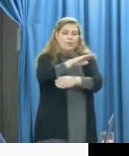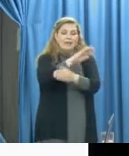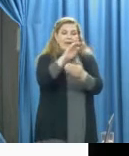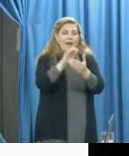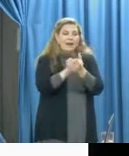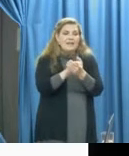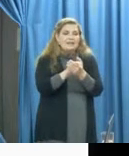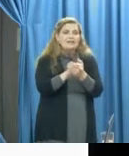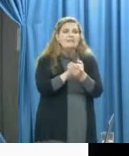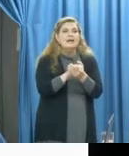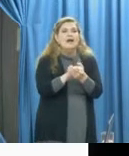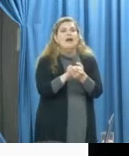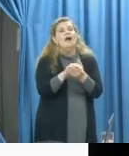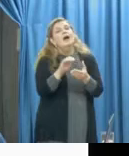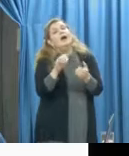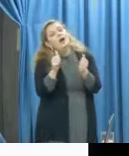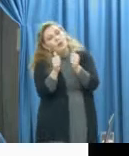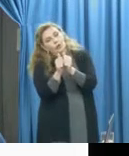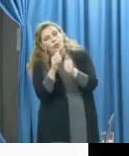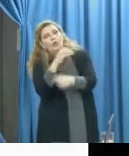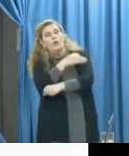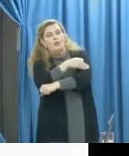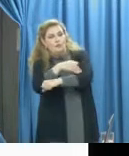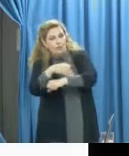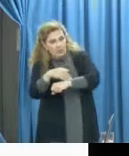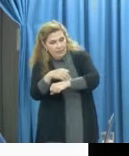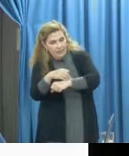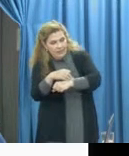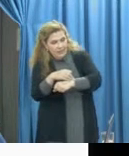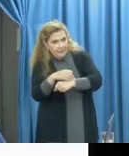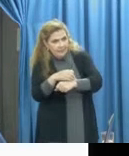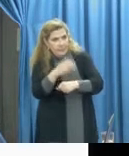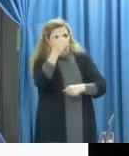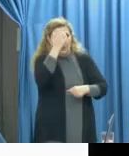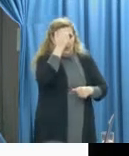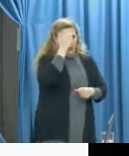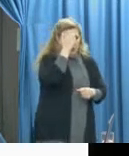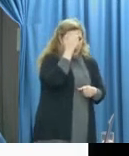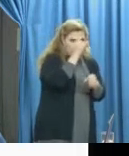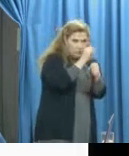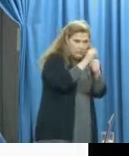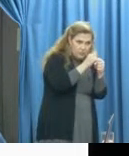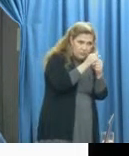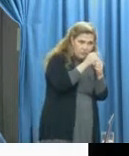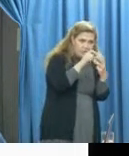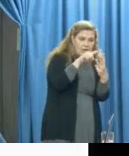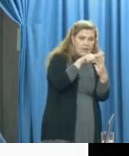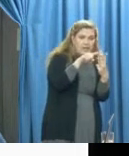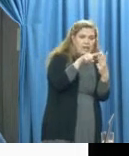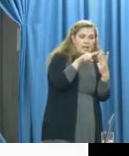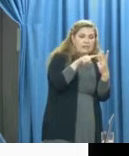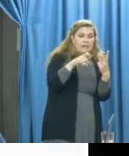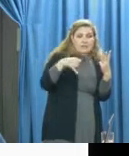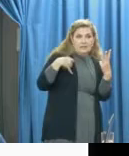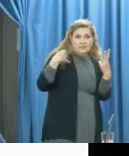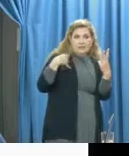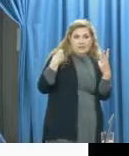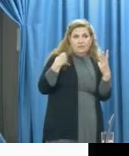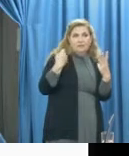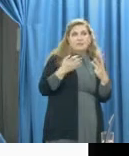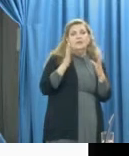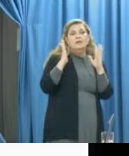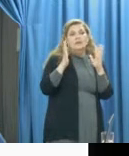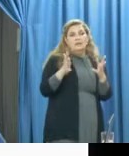Entonces, conocimos a a los 3 jóvenes, que ahora solo queda uno